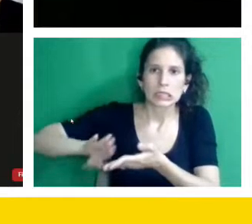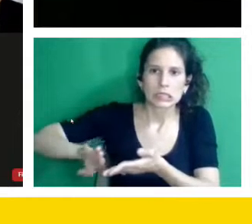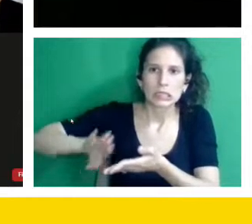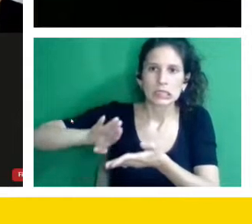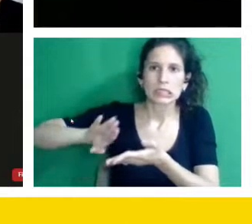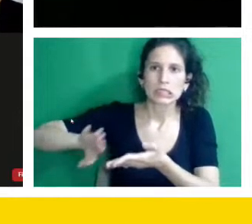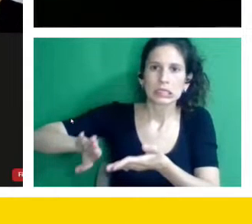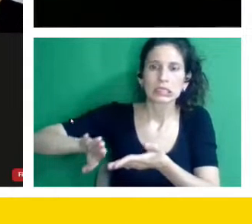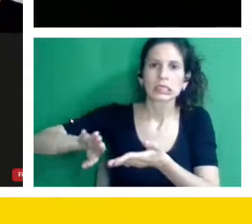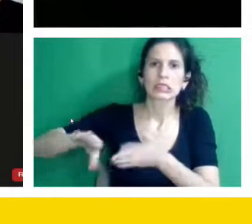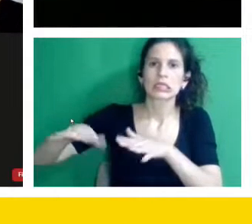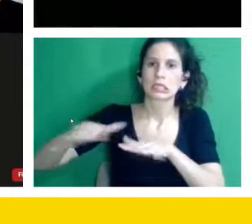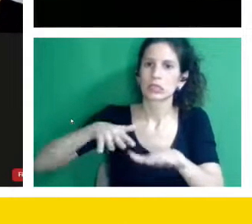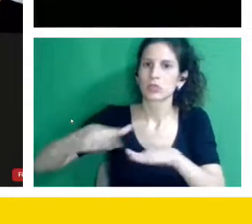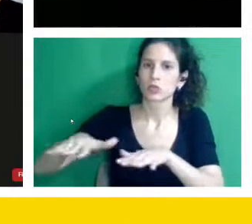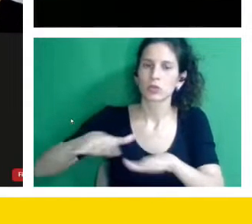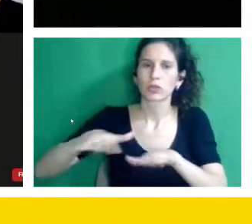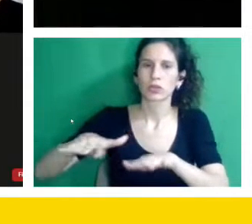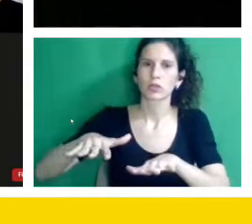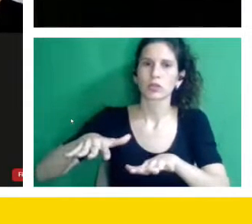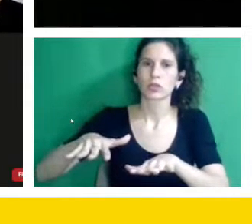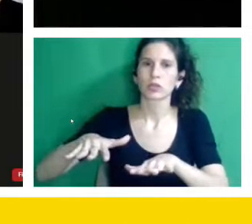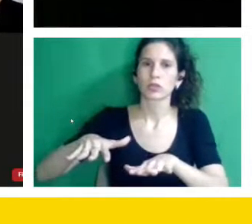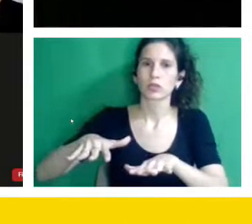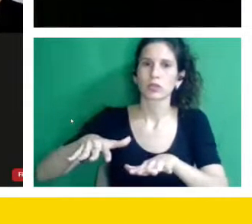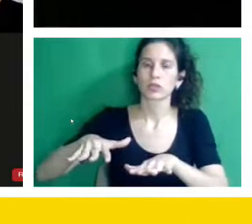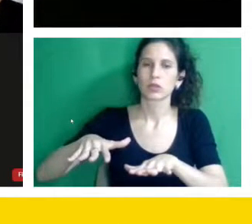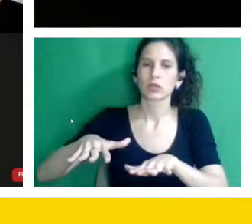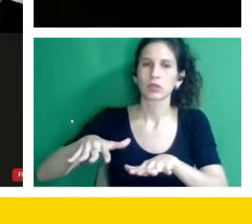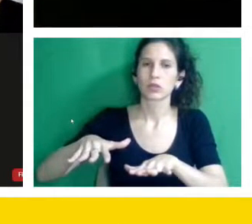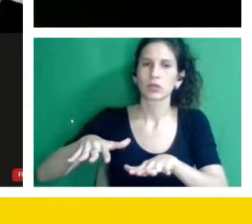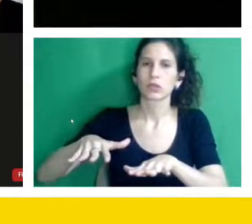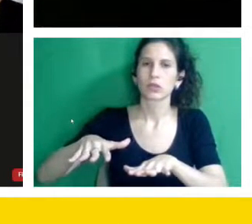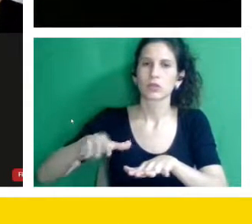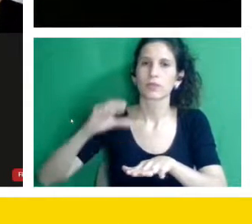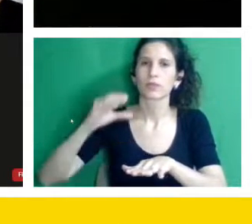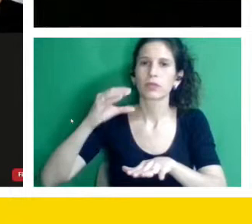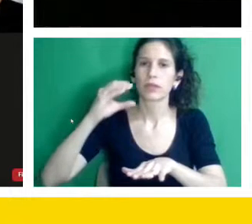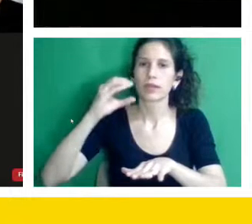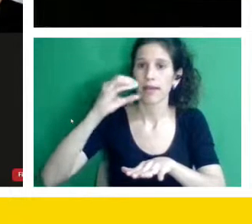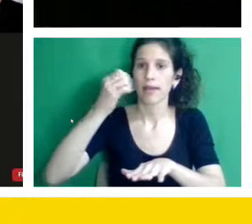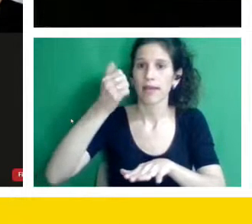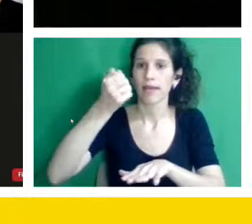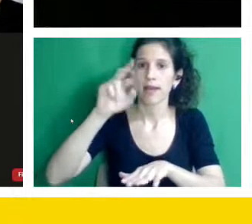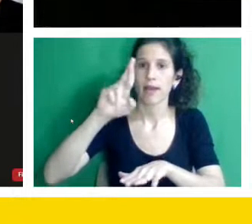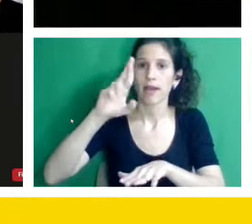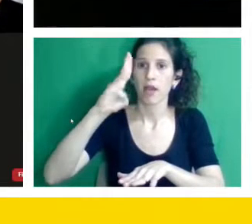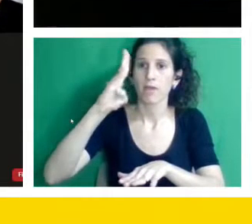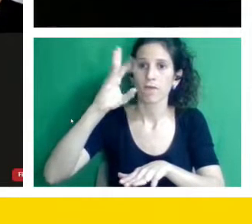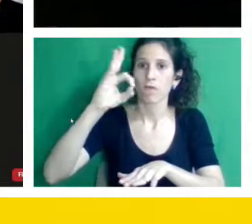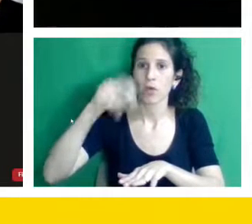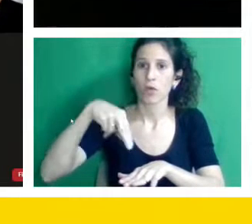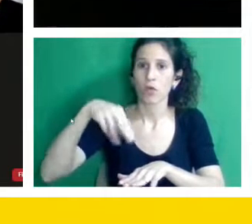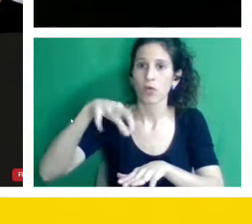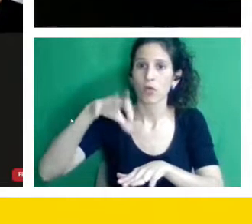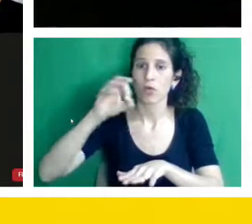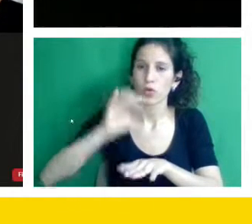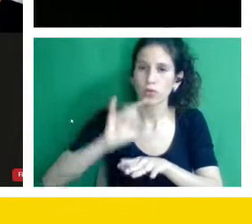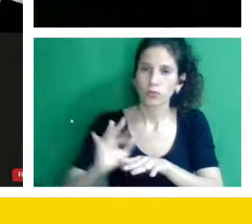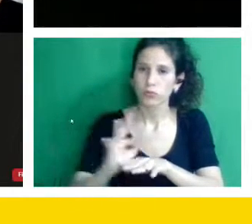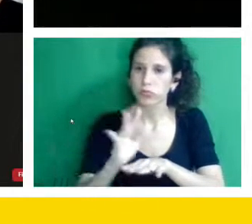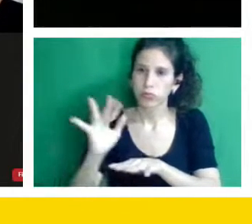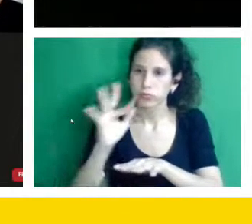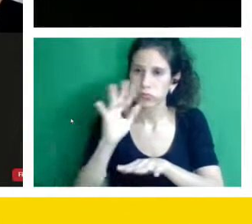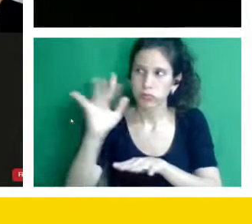bajar esos niveles de emisión de carbono como para controlar y en algún futuro revertir la situación.